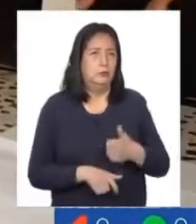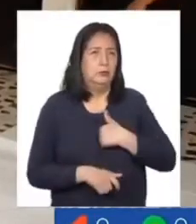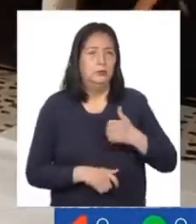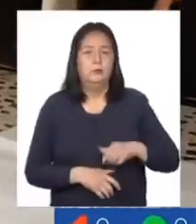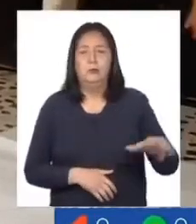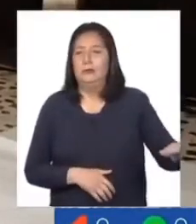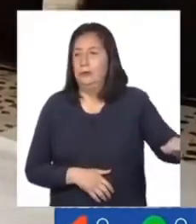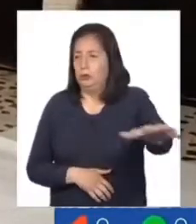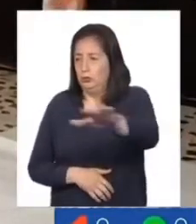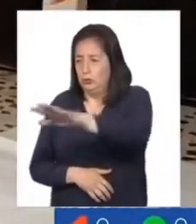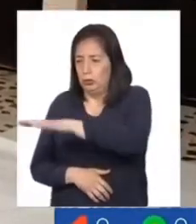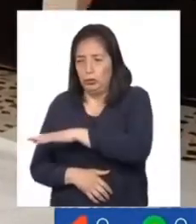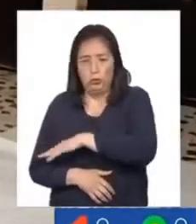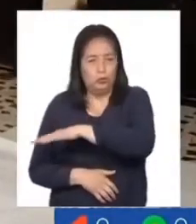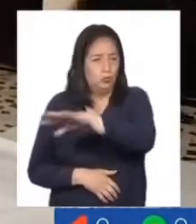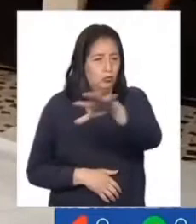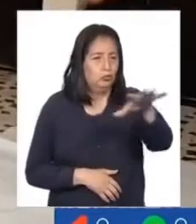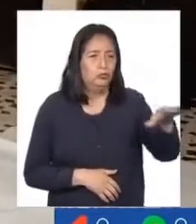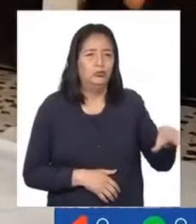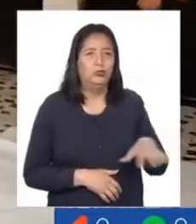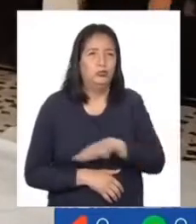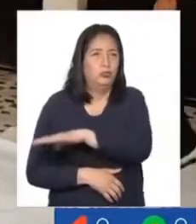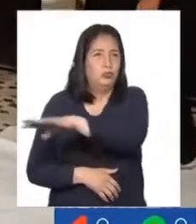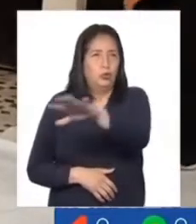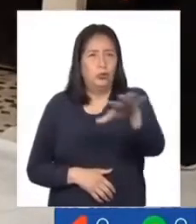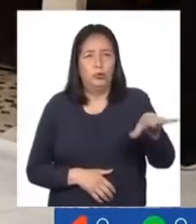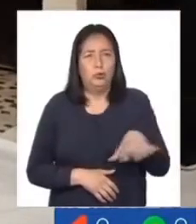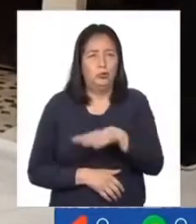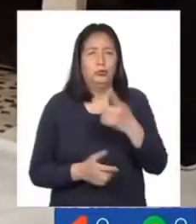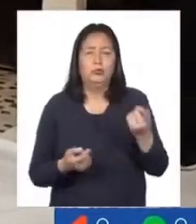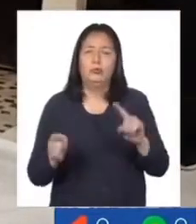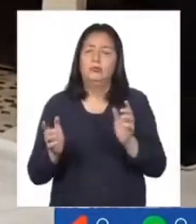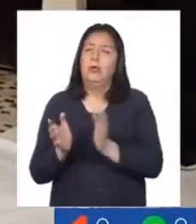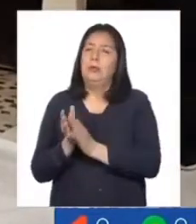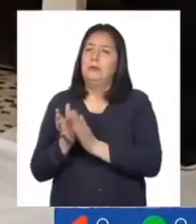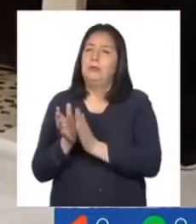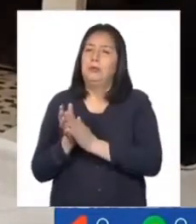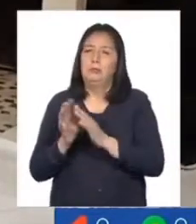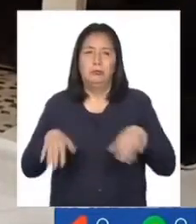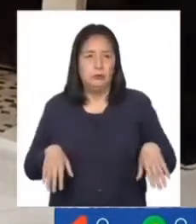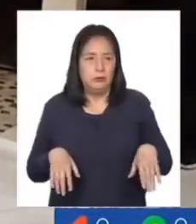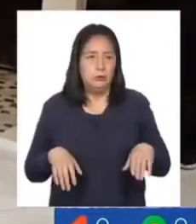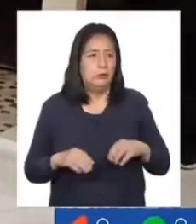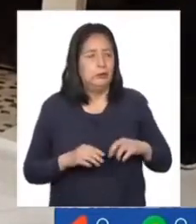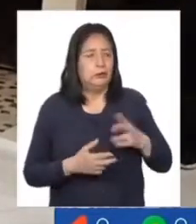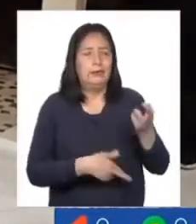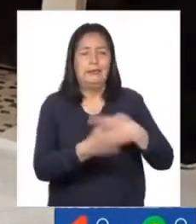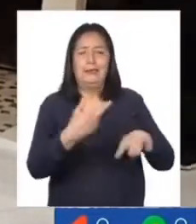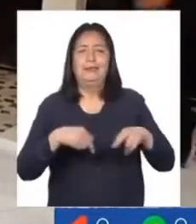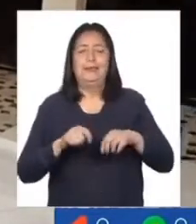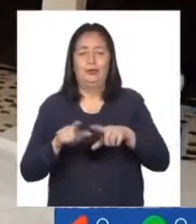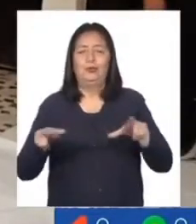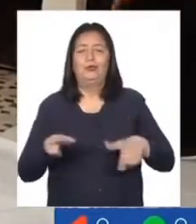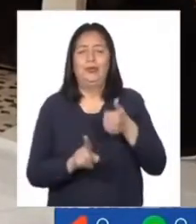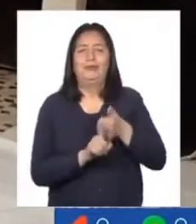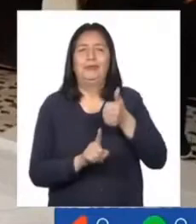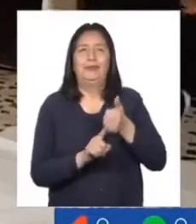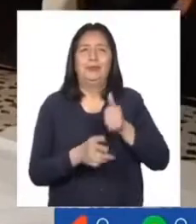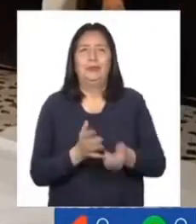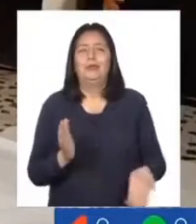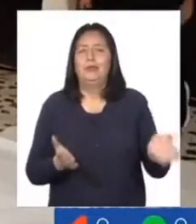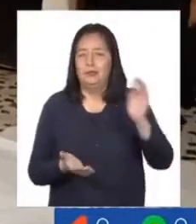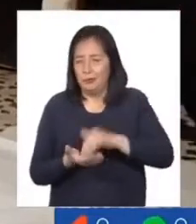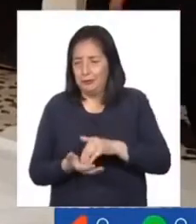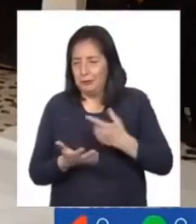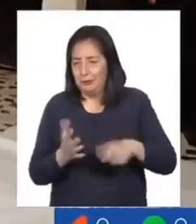nuestro espacio total. Y luego, cuando yo deje de aplaudir, ustedes retornan a sus espacios personales y volvemos a desarrollar